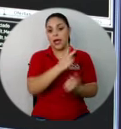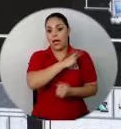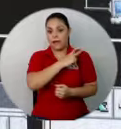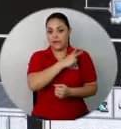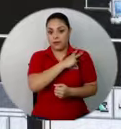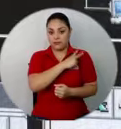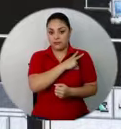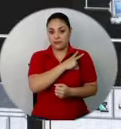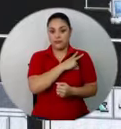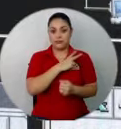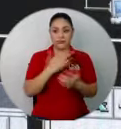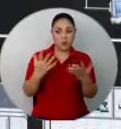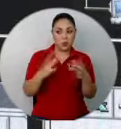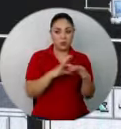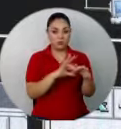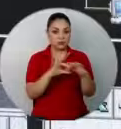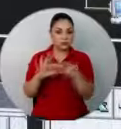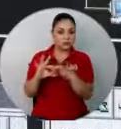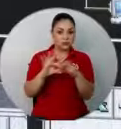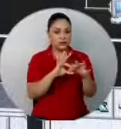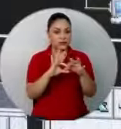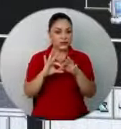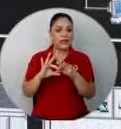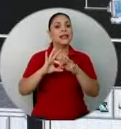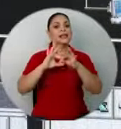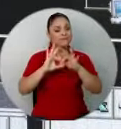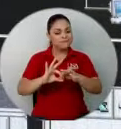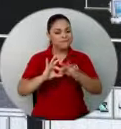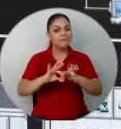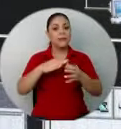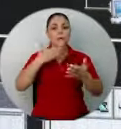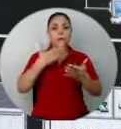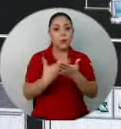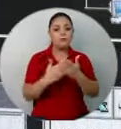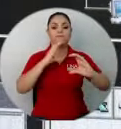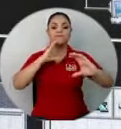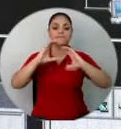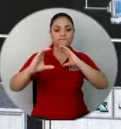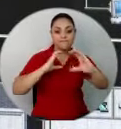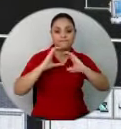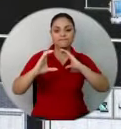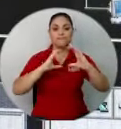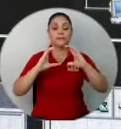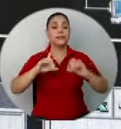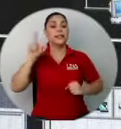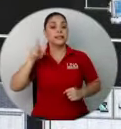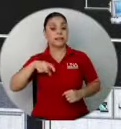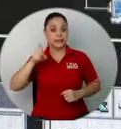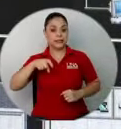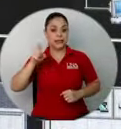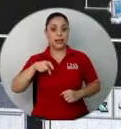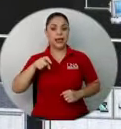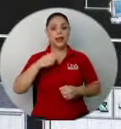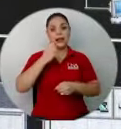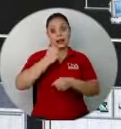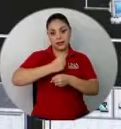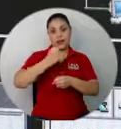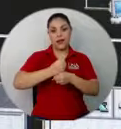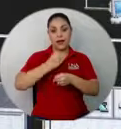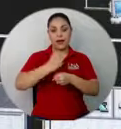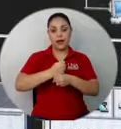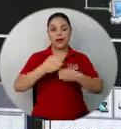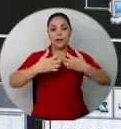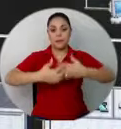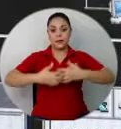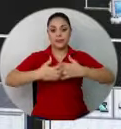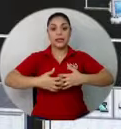laboral, esa sinergia que tiene que existir, esa buena comunicación que tiene que existir dentro de la